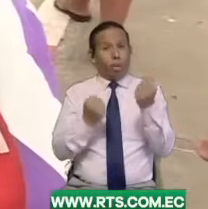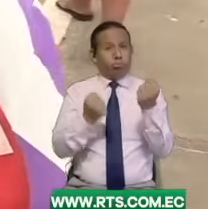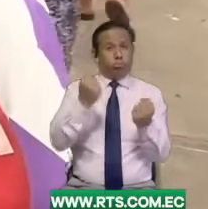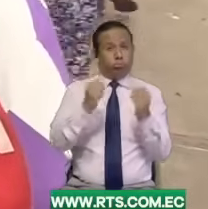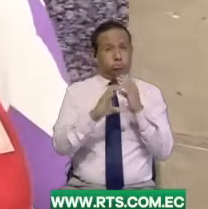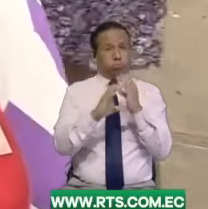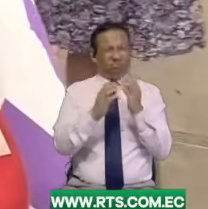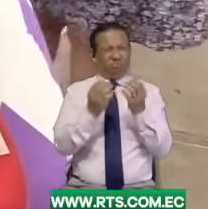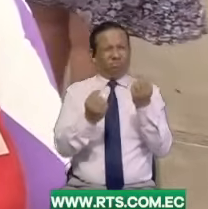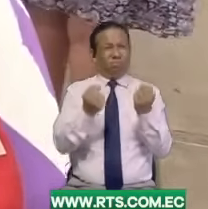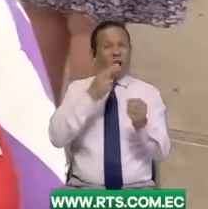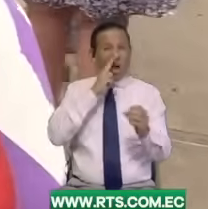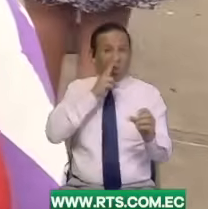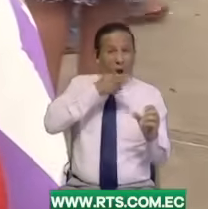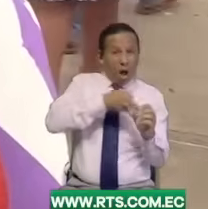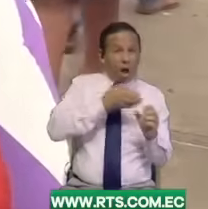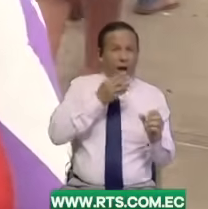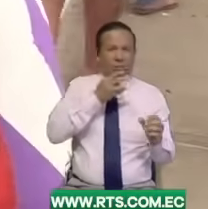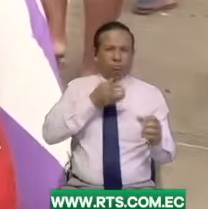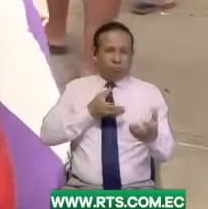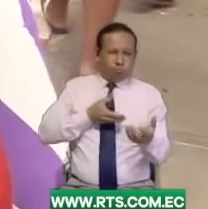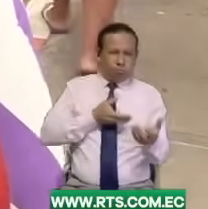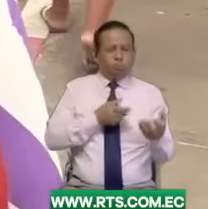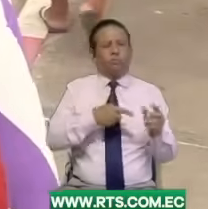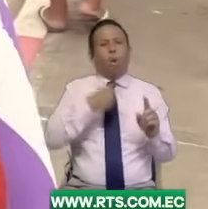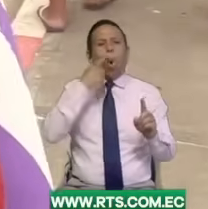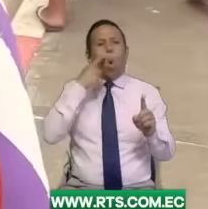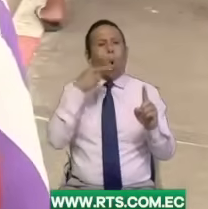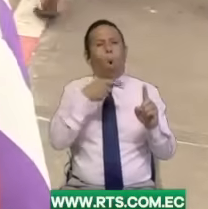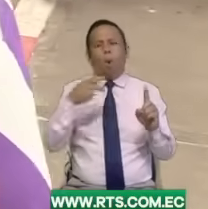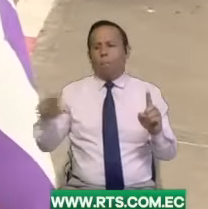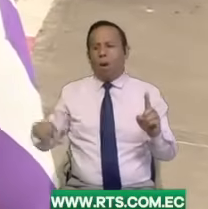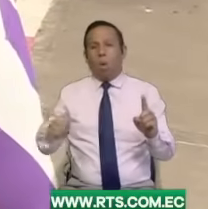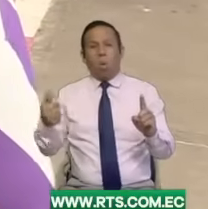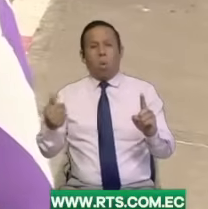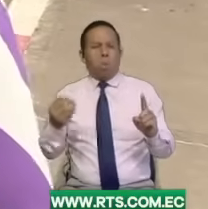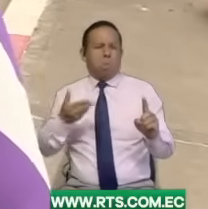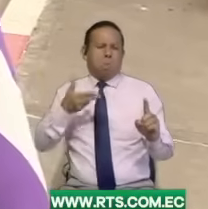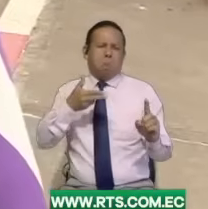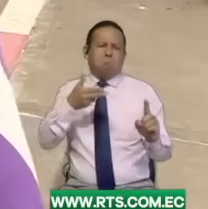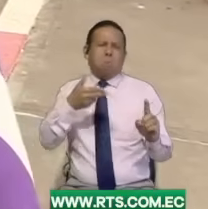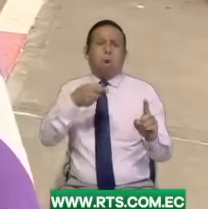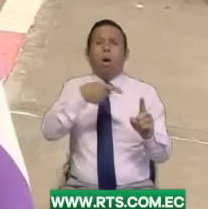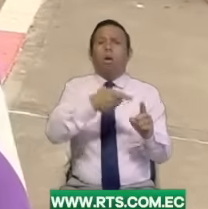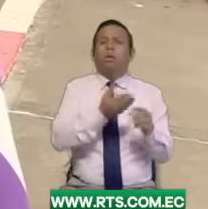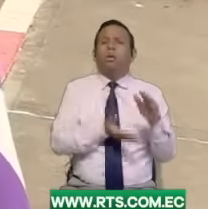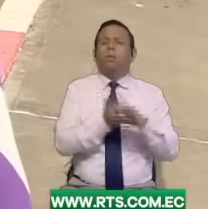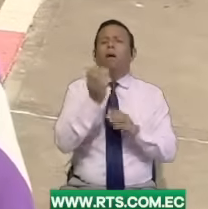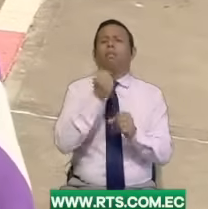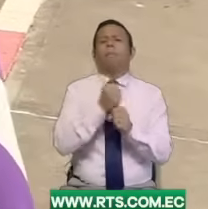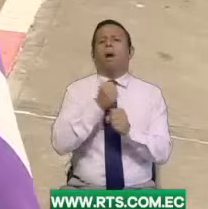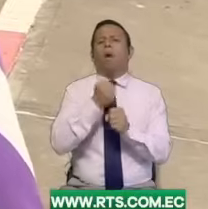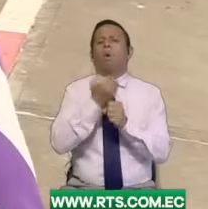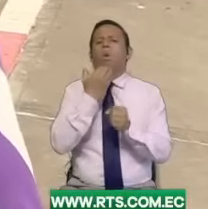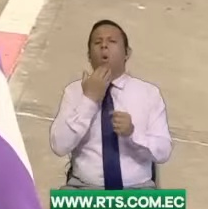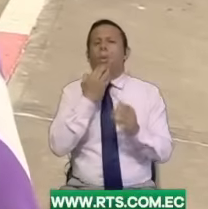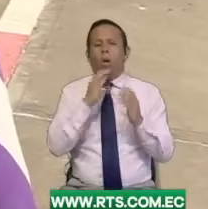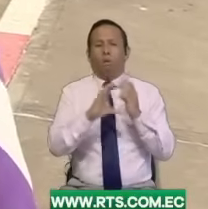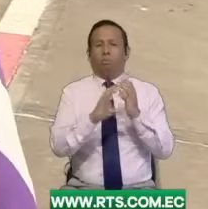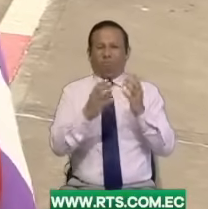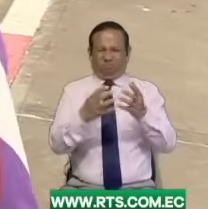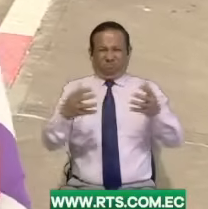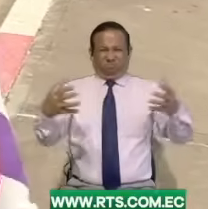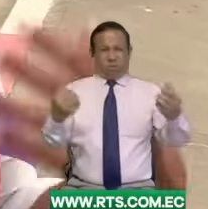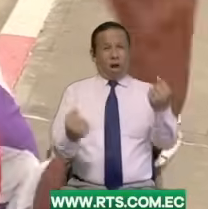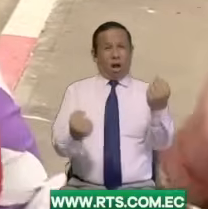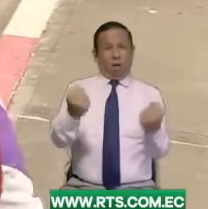una persona de sexo masculino, recibió varios impactos de bala. La persona salía a trabajar, elaboraba entregando agua en un tanquero